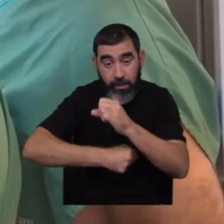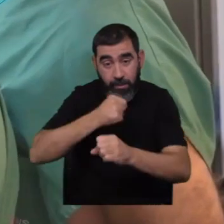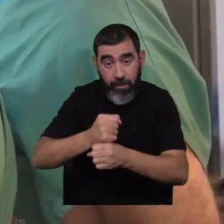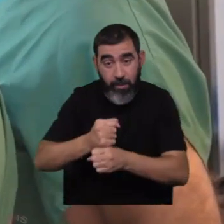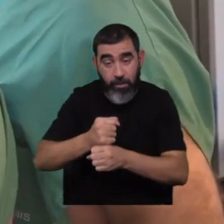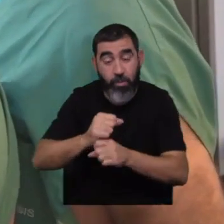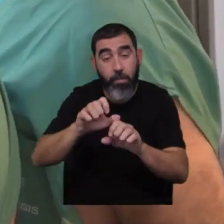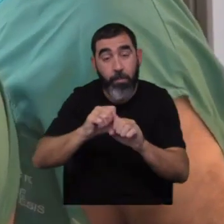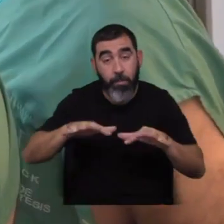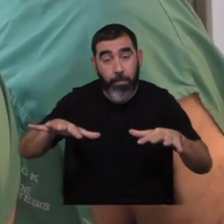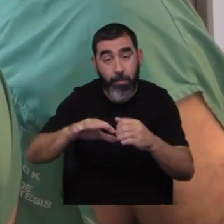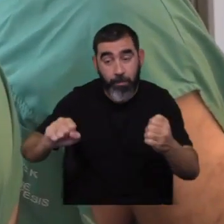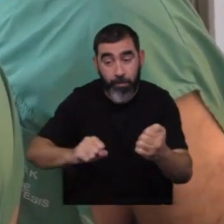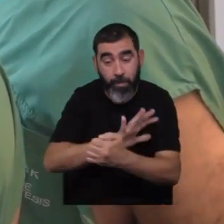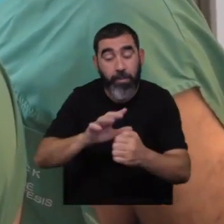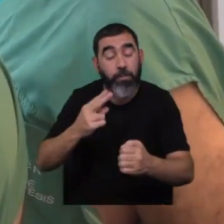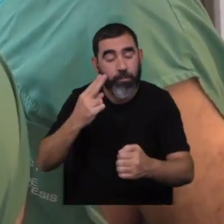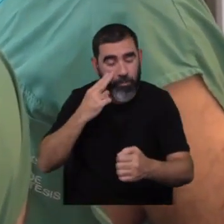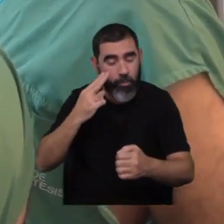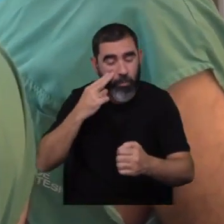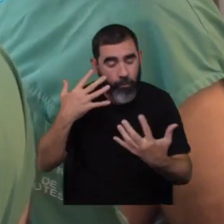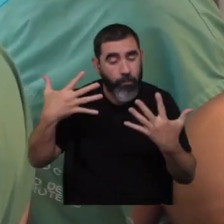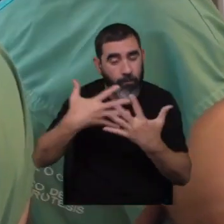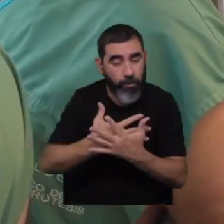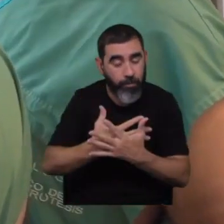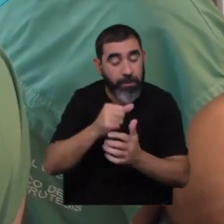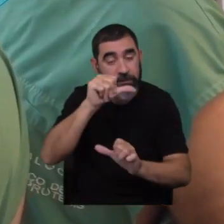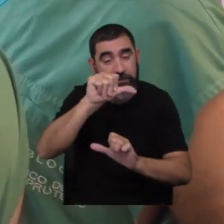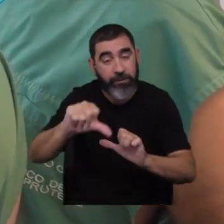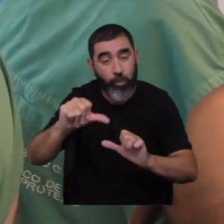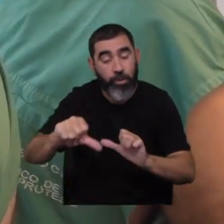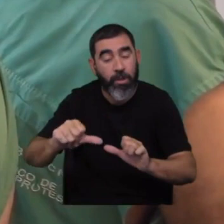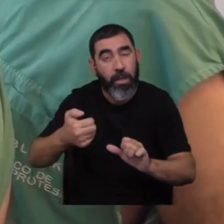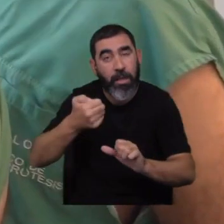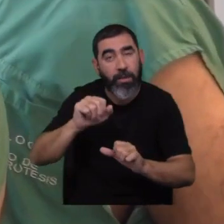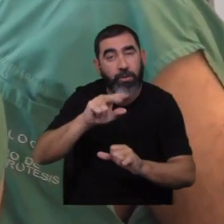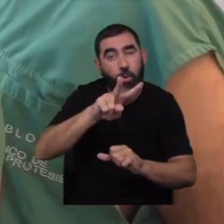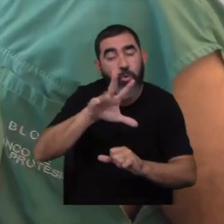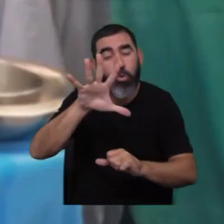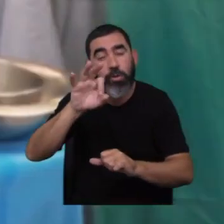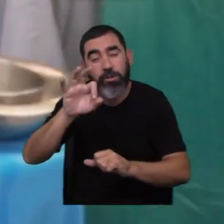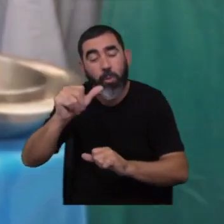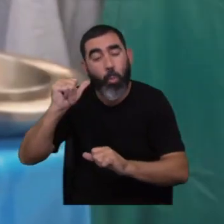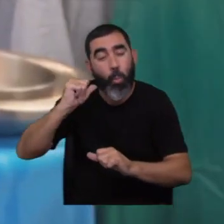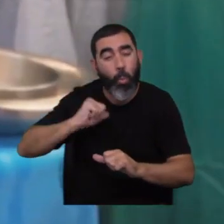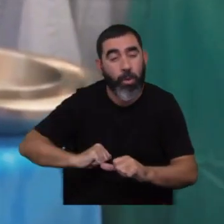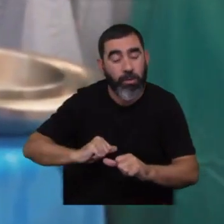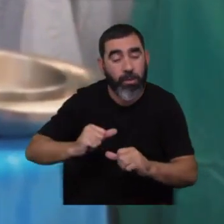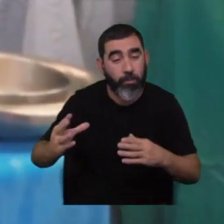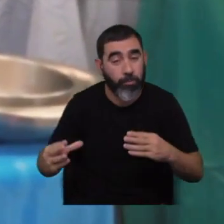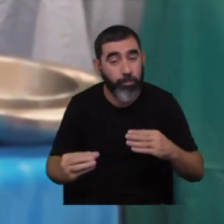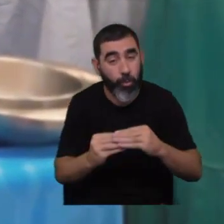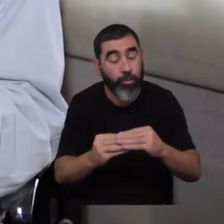post pandemia, que fue un problema que hubo con el tipo de cirugía, llevamos aproximadamente 250